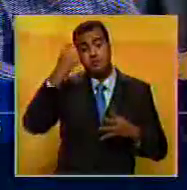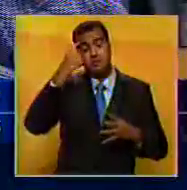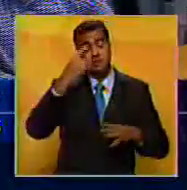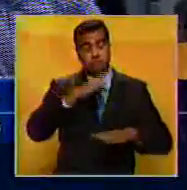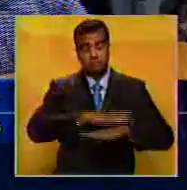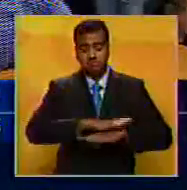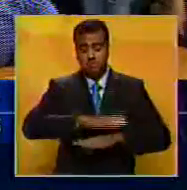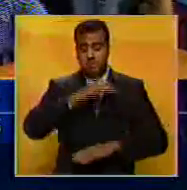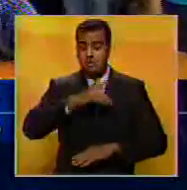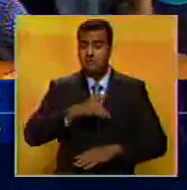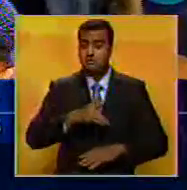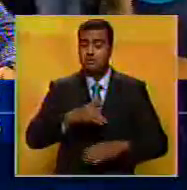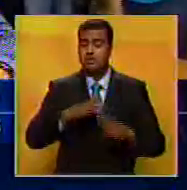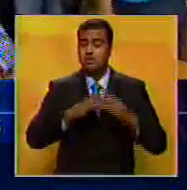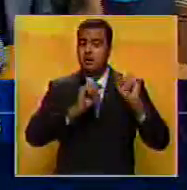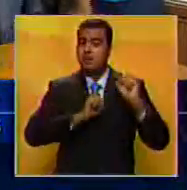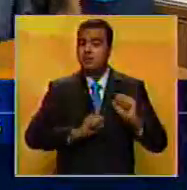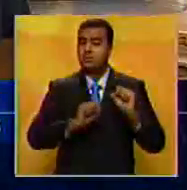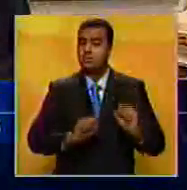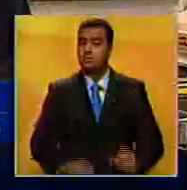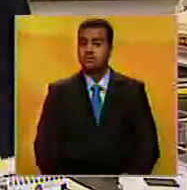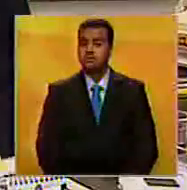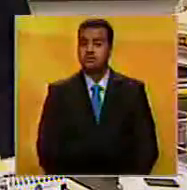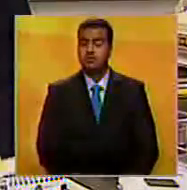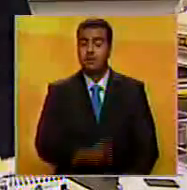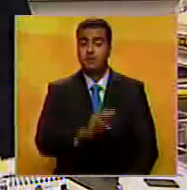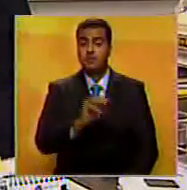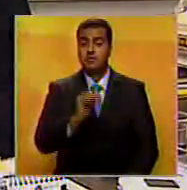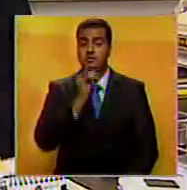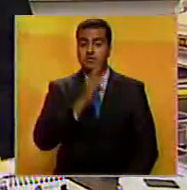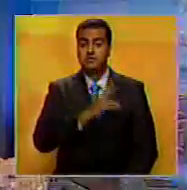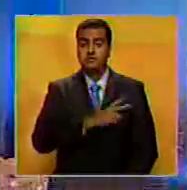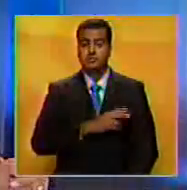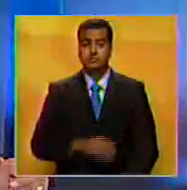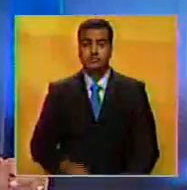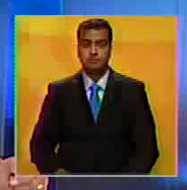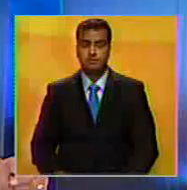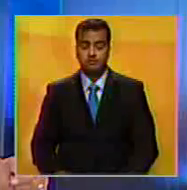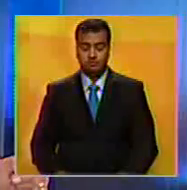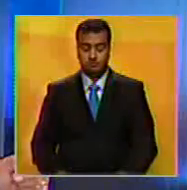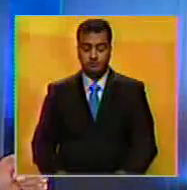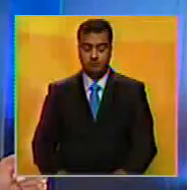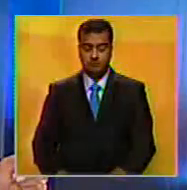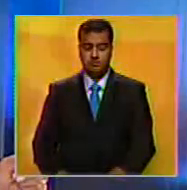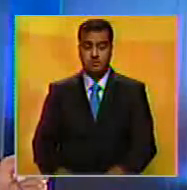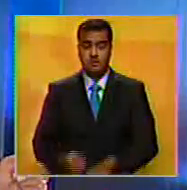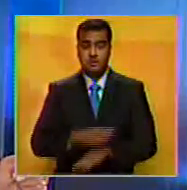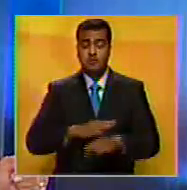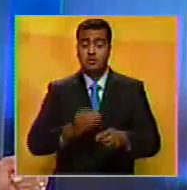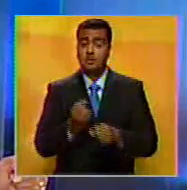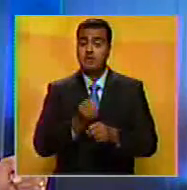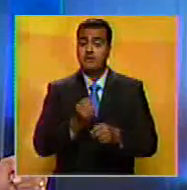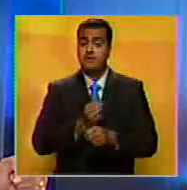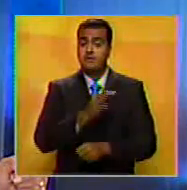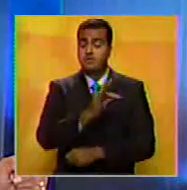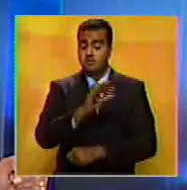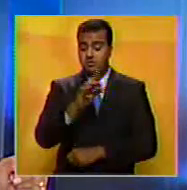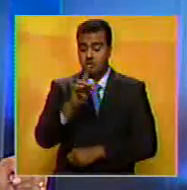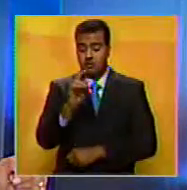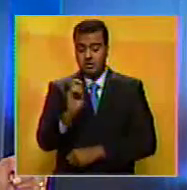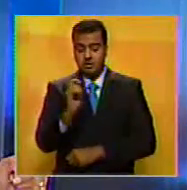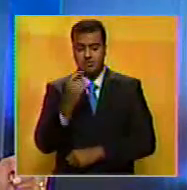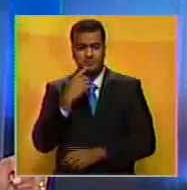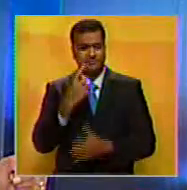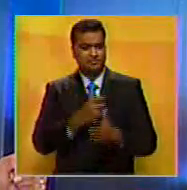crueles que han recopilado durante las protestas. Maoli Aldana, Noticiero Venevisión. El ministro de Trabajo, Francisco Torrealba, negó que los cuerpos